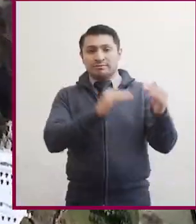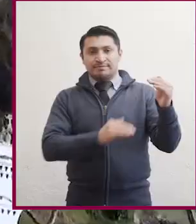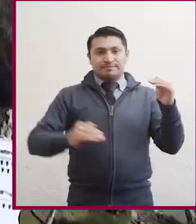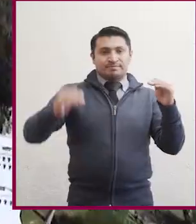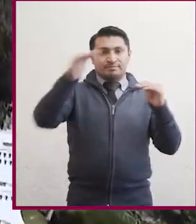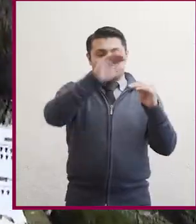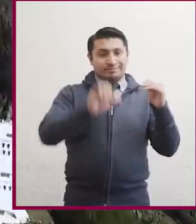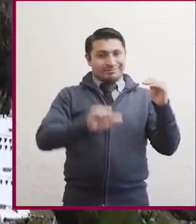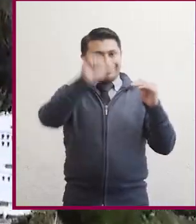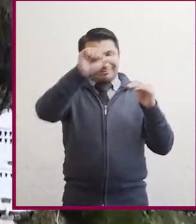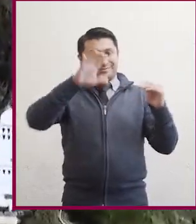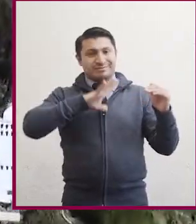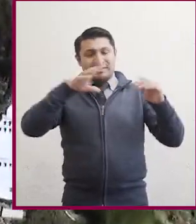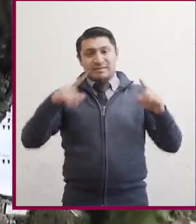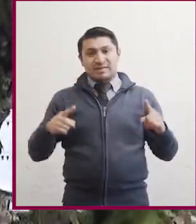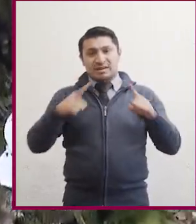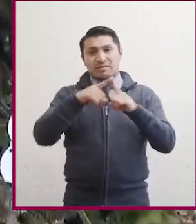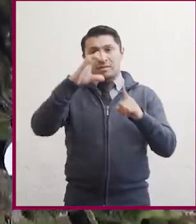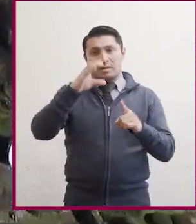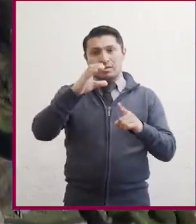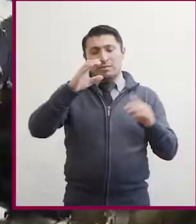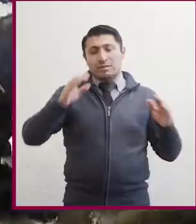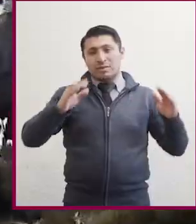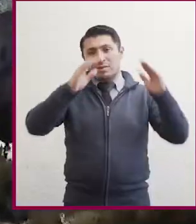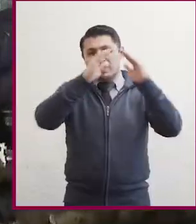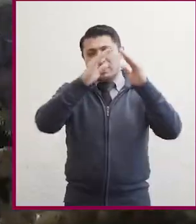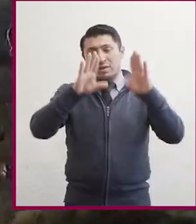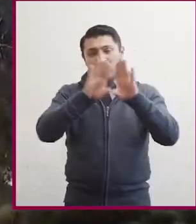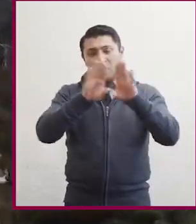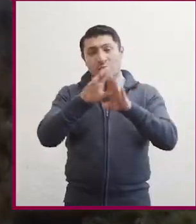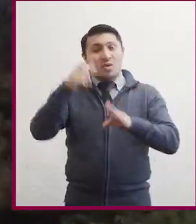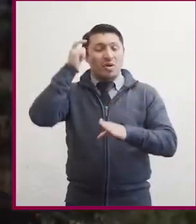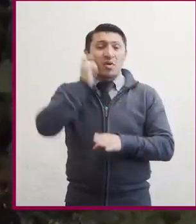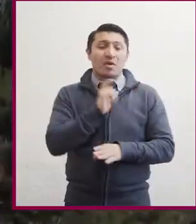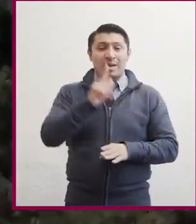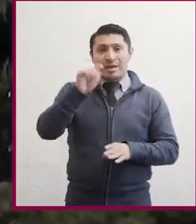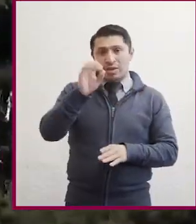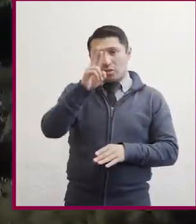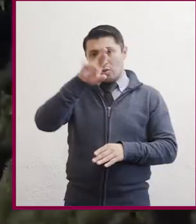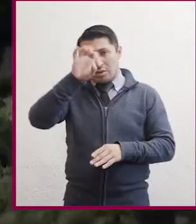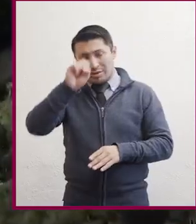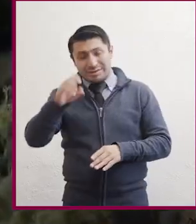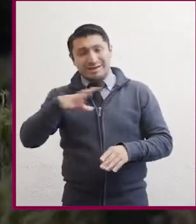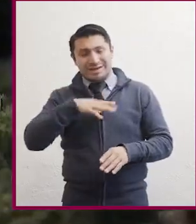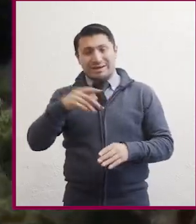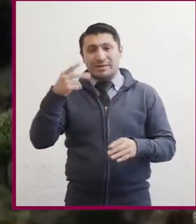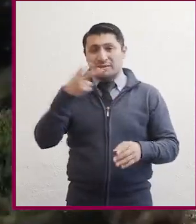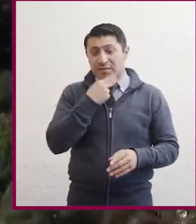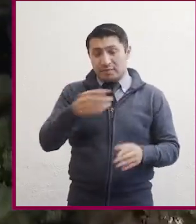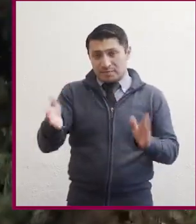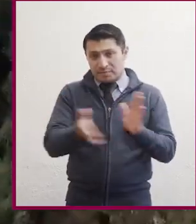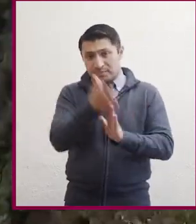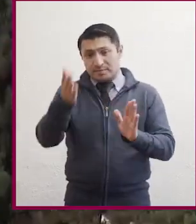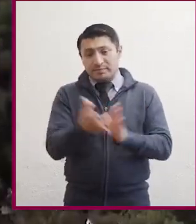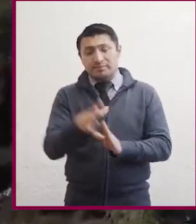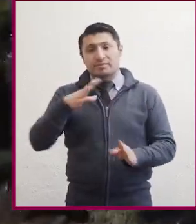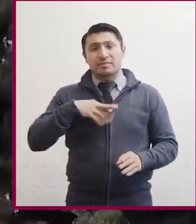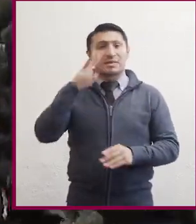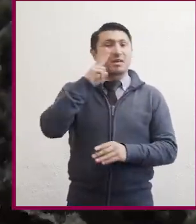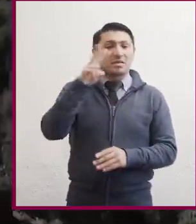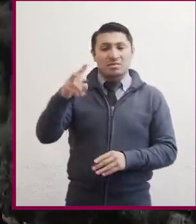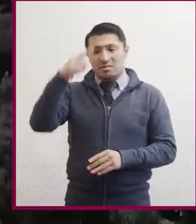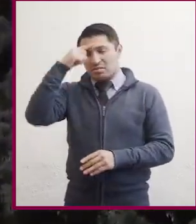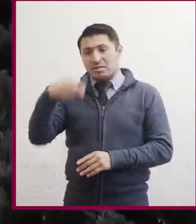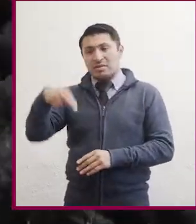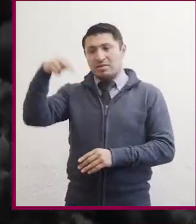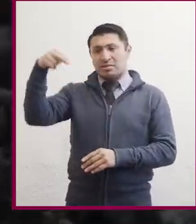En la parte más alta está la Capilla del Cerrito, que también es obra de Guerrero y Torres y cuenta con un mirador ideal para observar